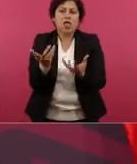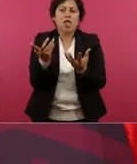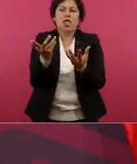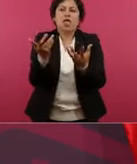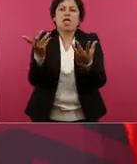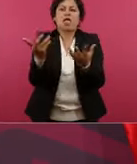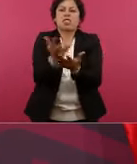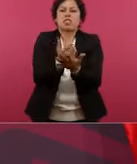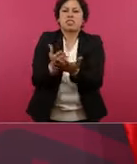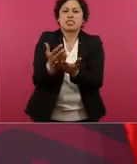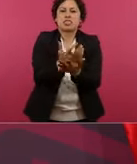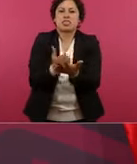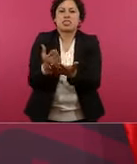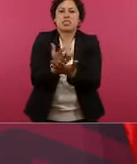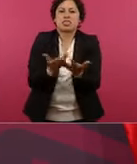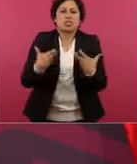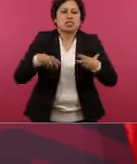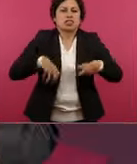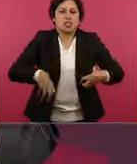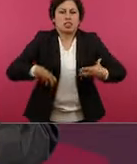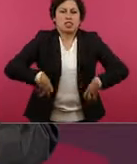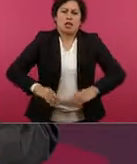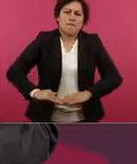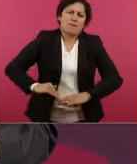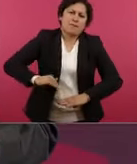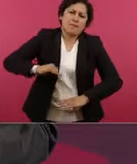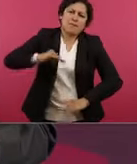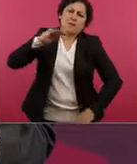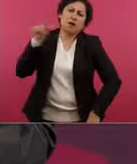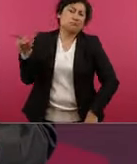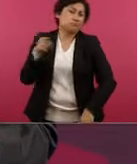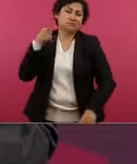Tener. Acumular,